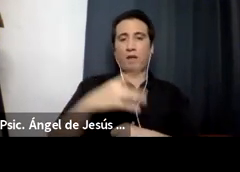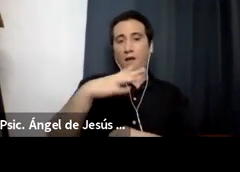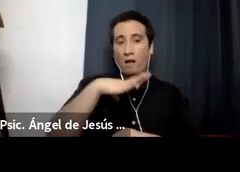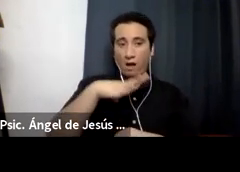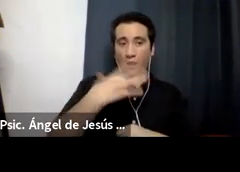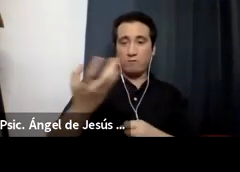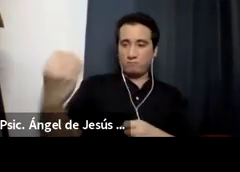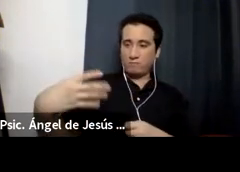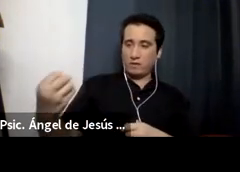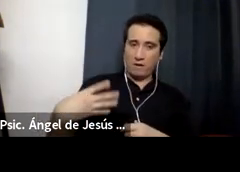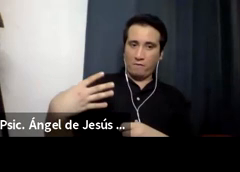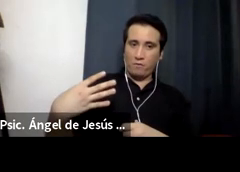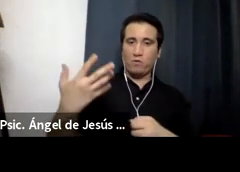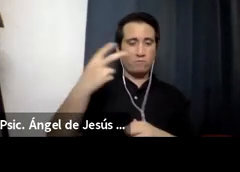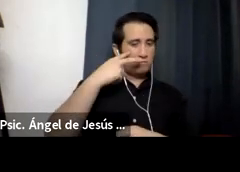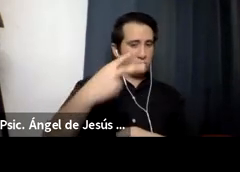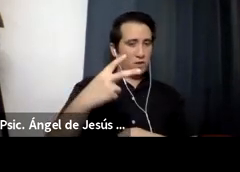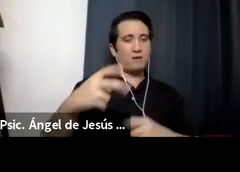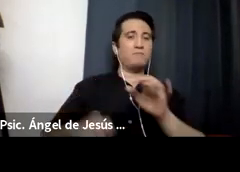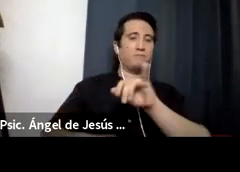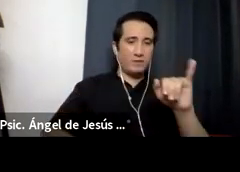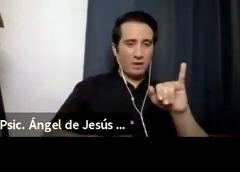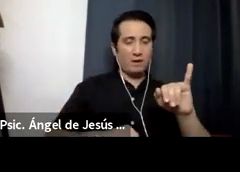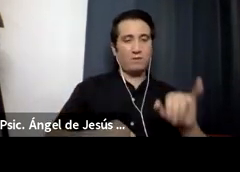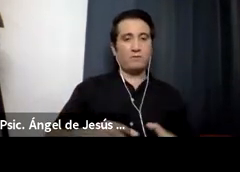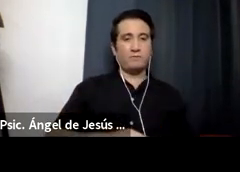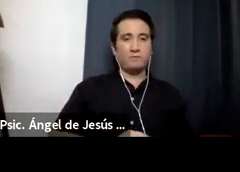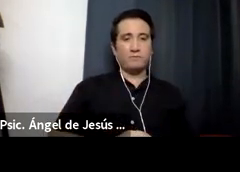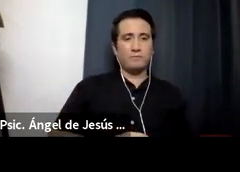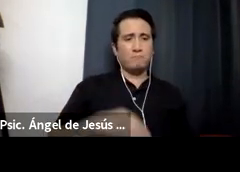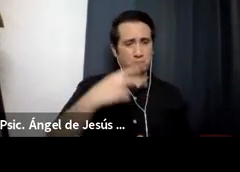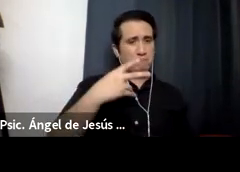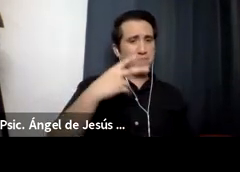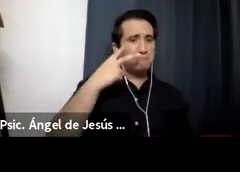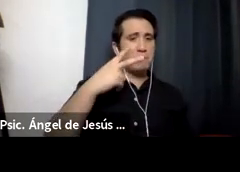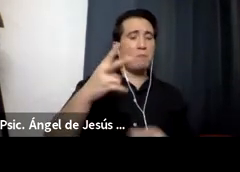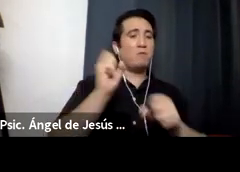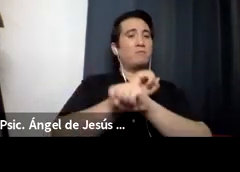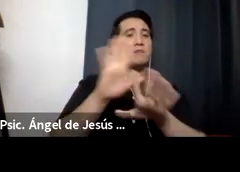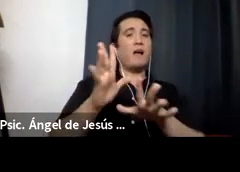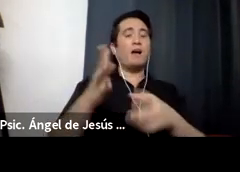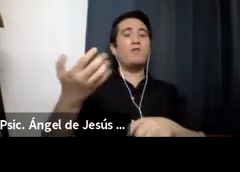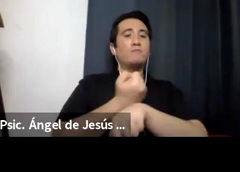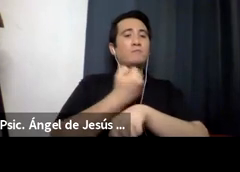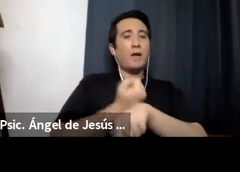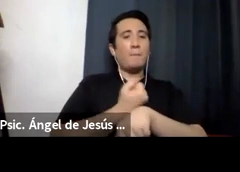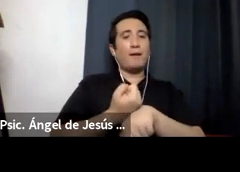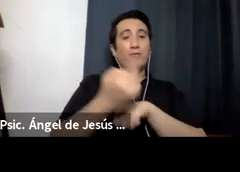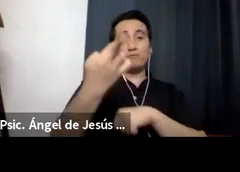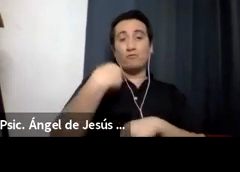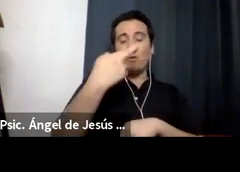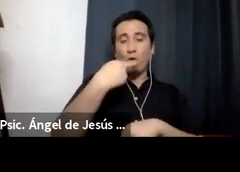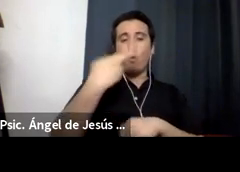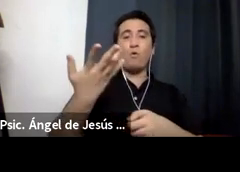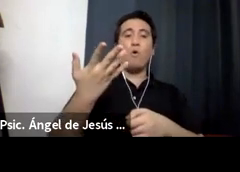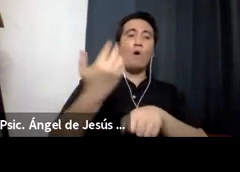tienen aquí ustedes a su lado izquierdo, en donde vemos, ¿no? Muy claro, ¿no? Los zapatos que están en rojo, en amarillo o